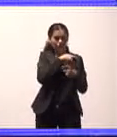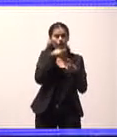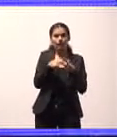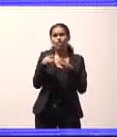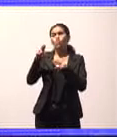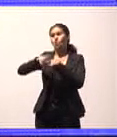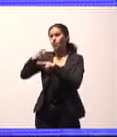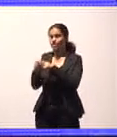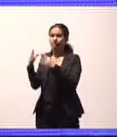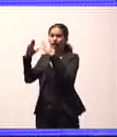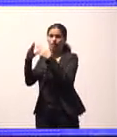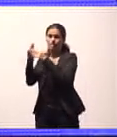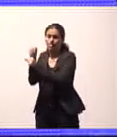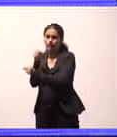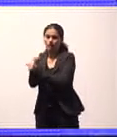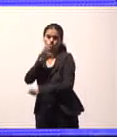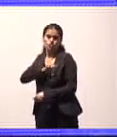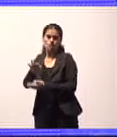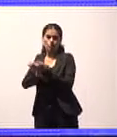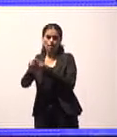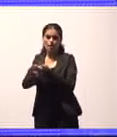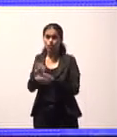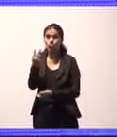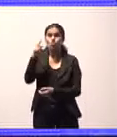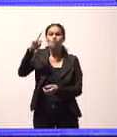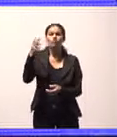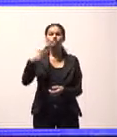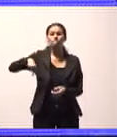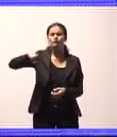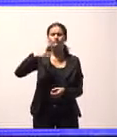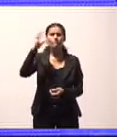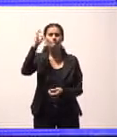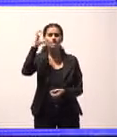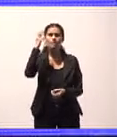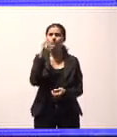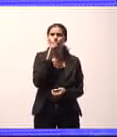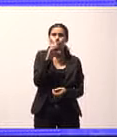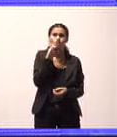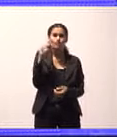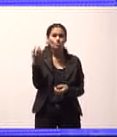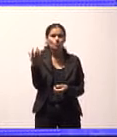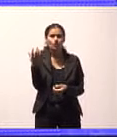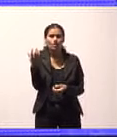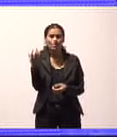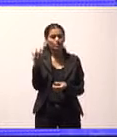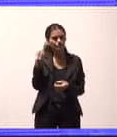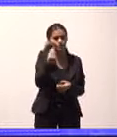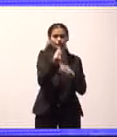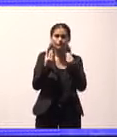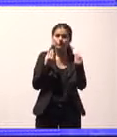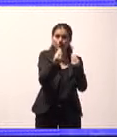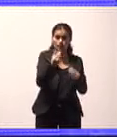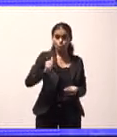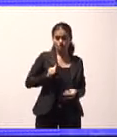de trabajo no remuneradas. Entonces, ¿cómo pensamos que podemos seguir incluyendo laboralmente a las